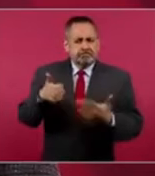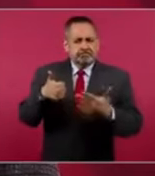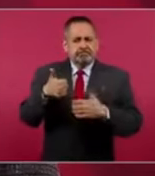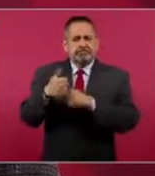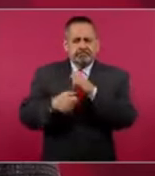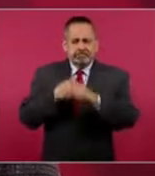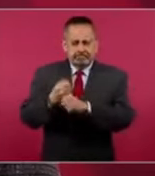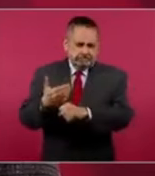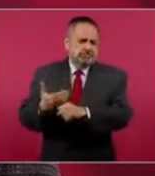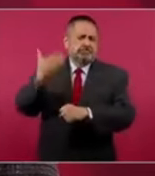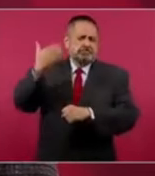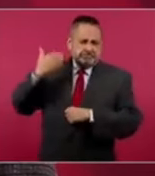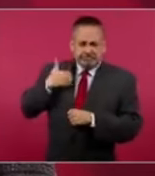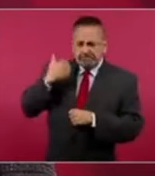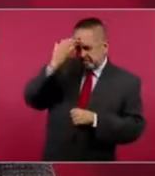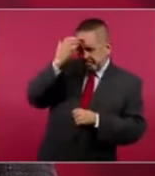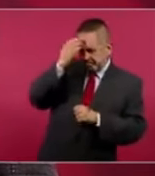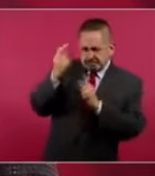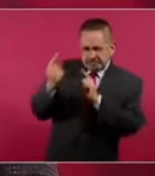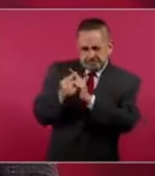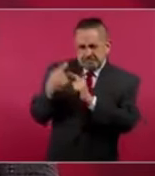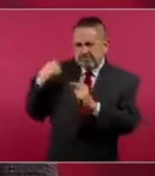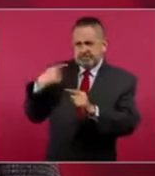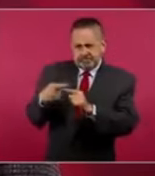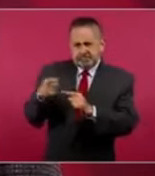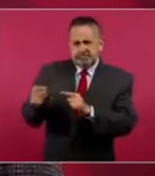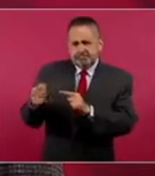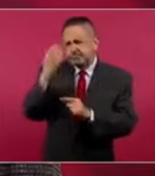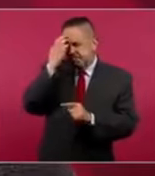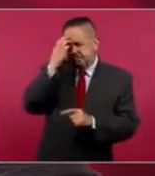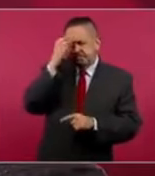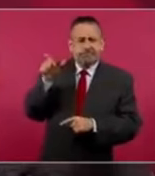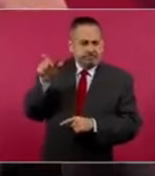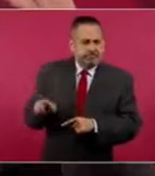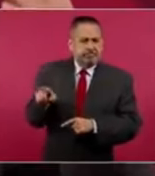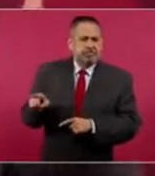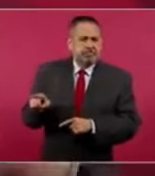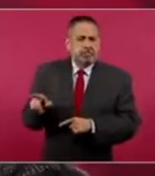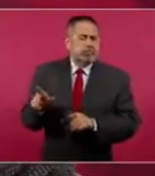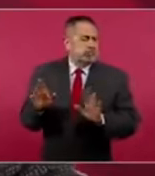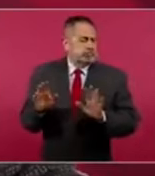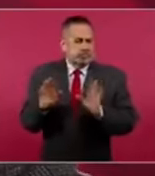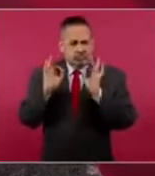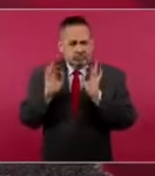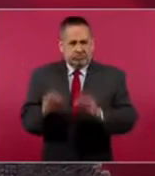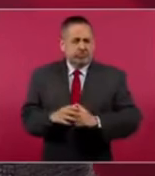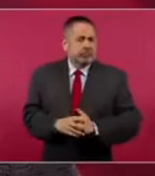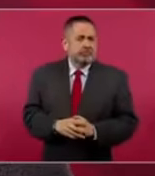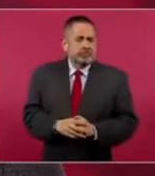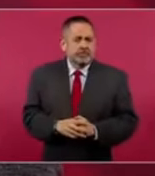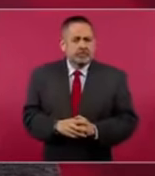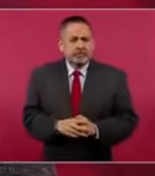6 años para acá. Y